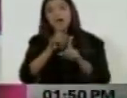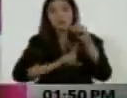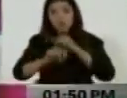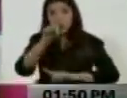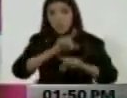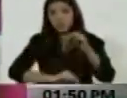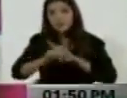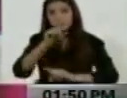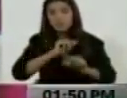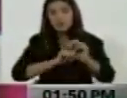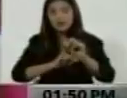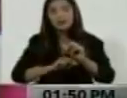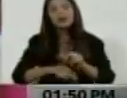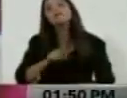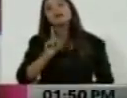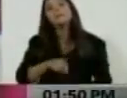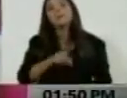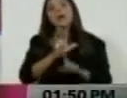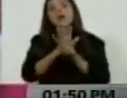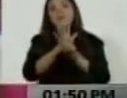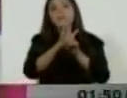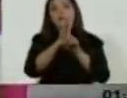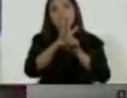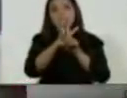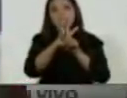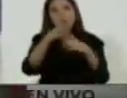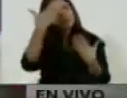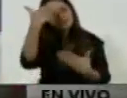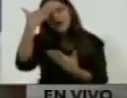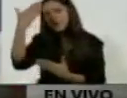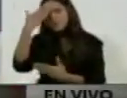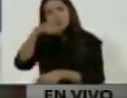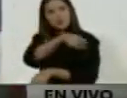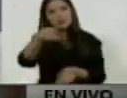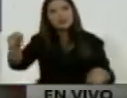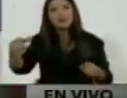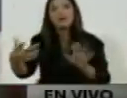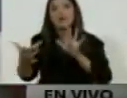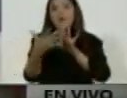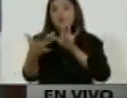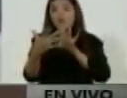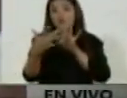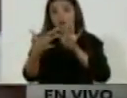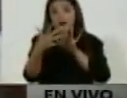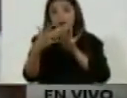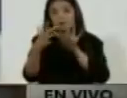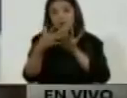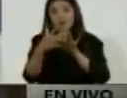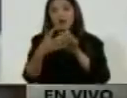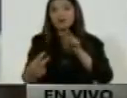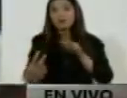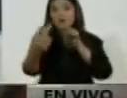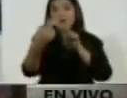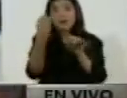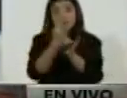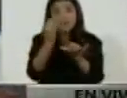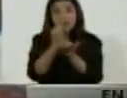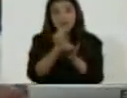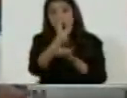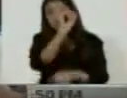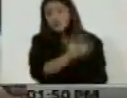vía streaming y a través de Periscope. Un saludo a todos los que se comunican y nos ven a través de las redes sociales a lo largo